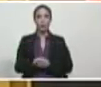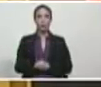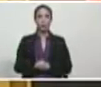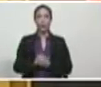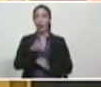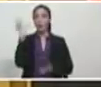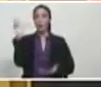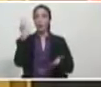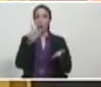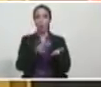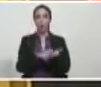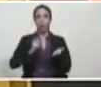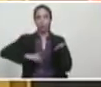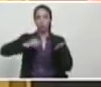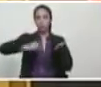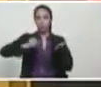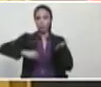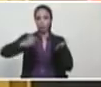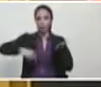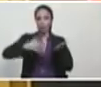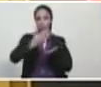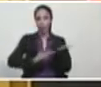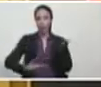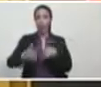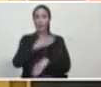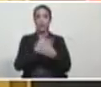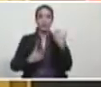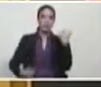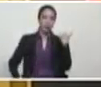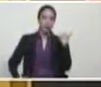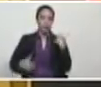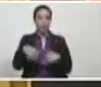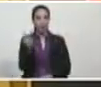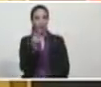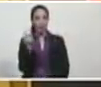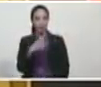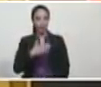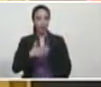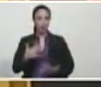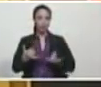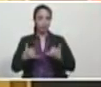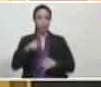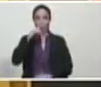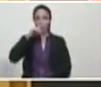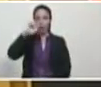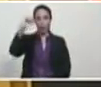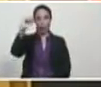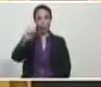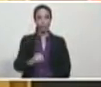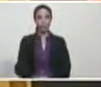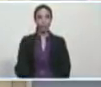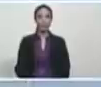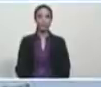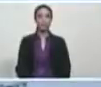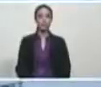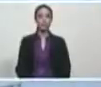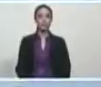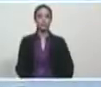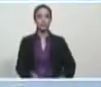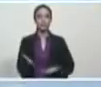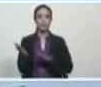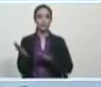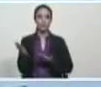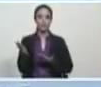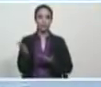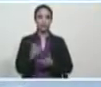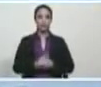Cúmplase. Aquí está, mire, la firma del presidente de la República Bolivariana de Venezuela, Nicolás